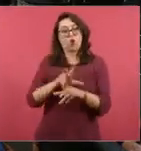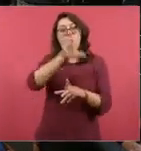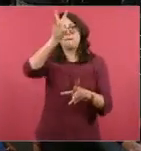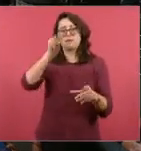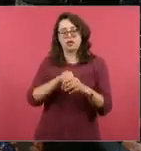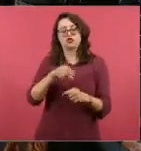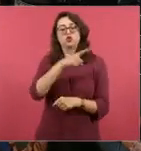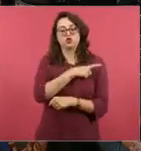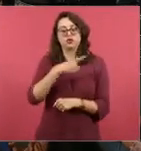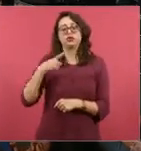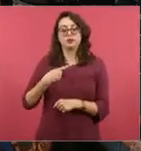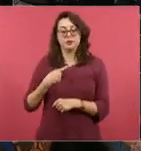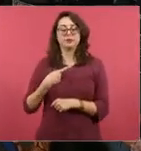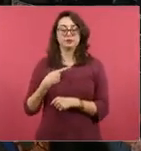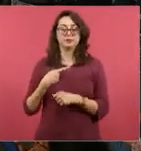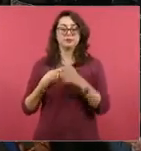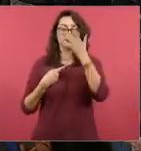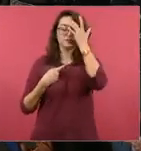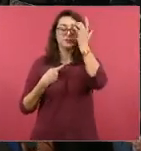la